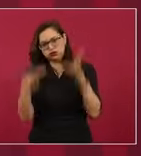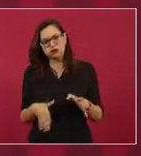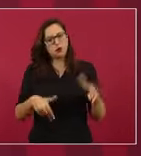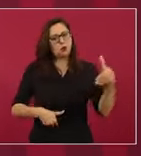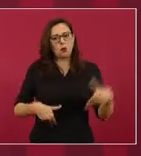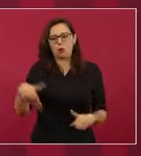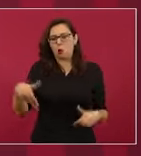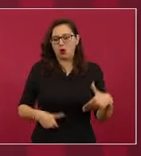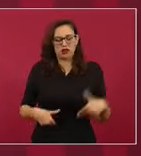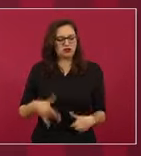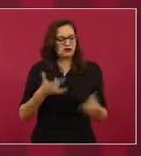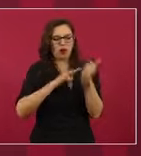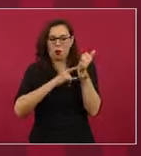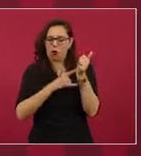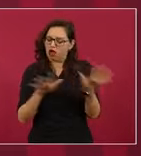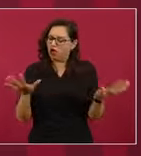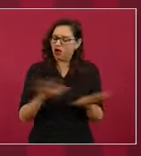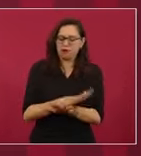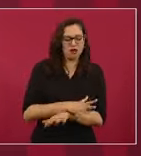porque no se consultó,